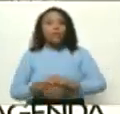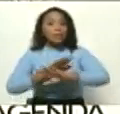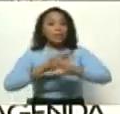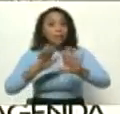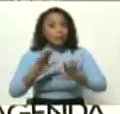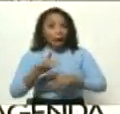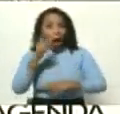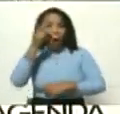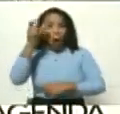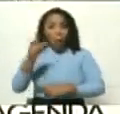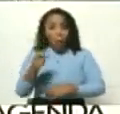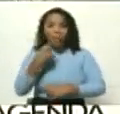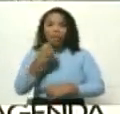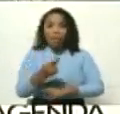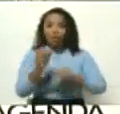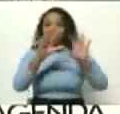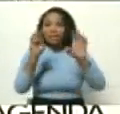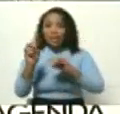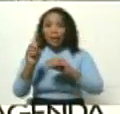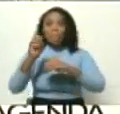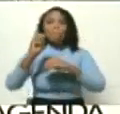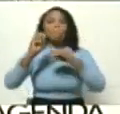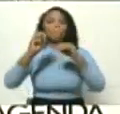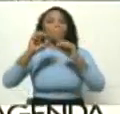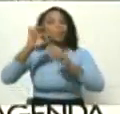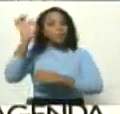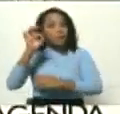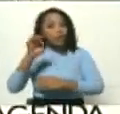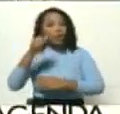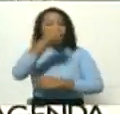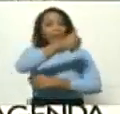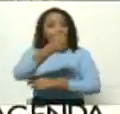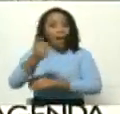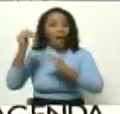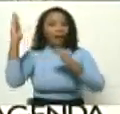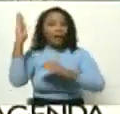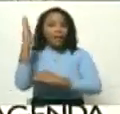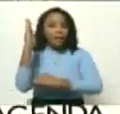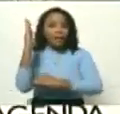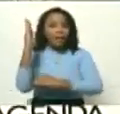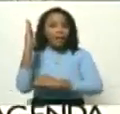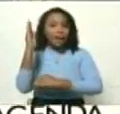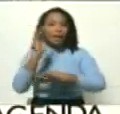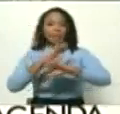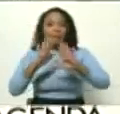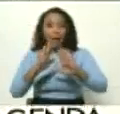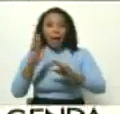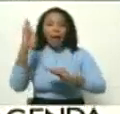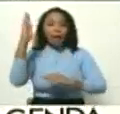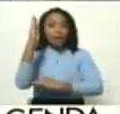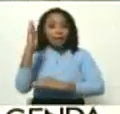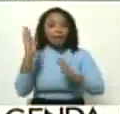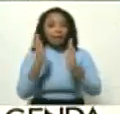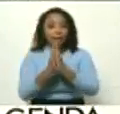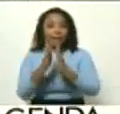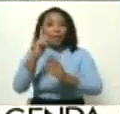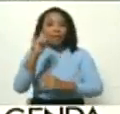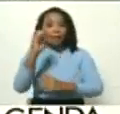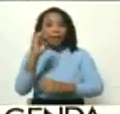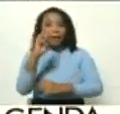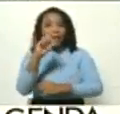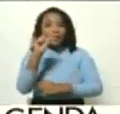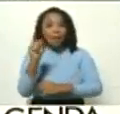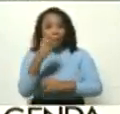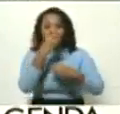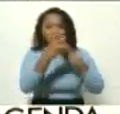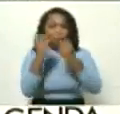del 70% del aforo en cada iglesia, pero aquí la iglesia Santa Teresa, que es visitada por la mayoría